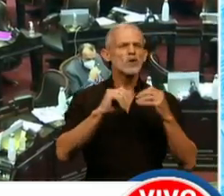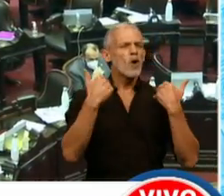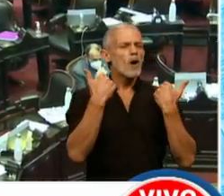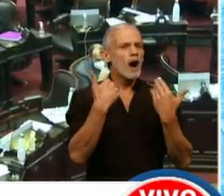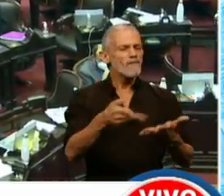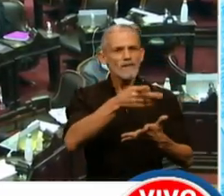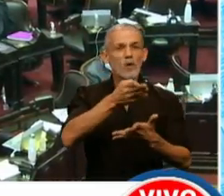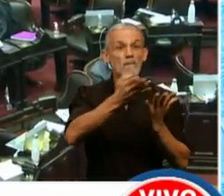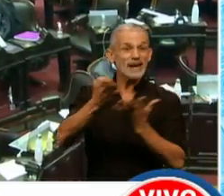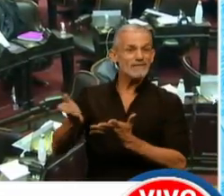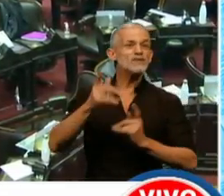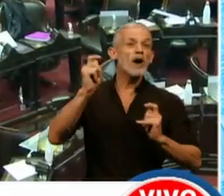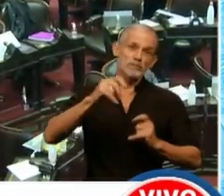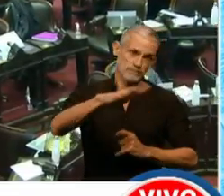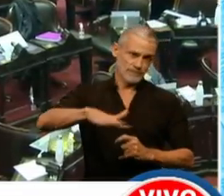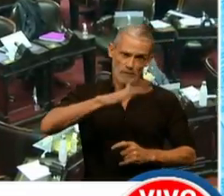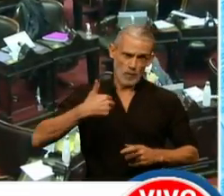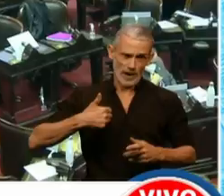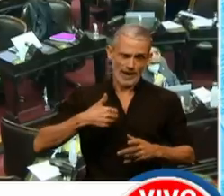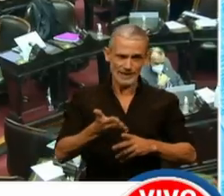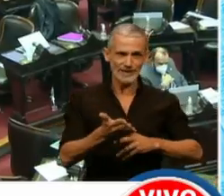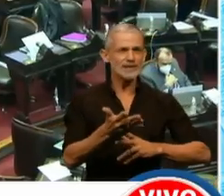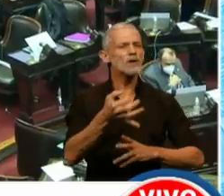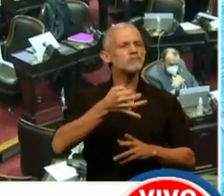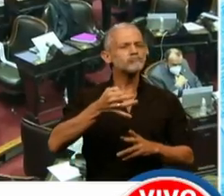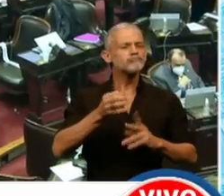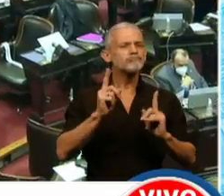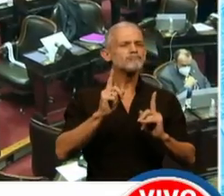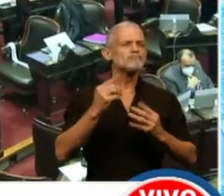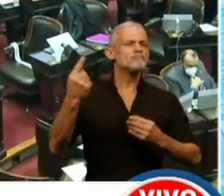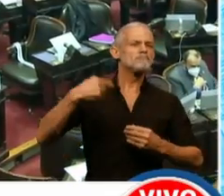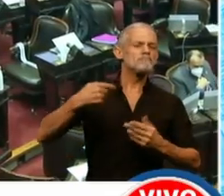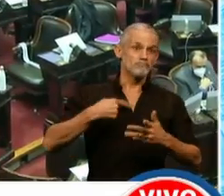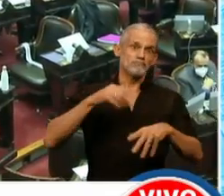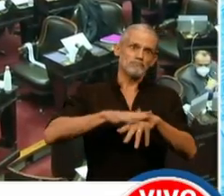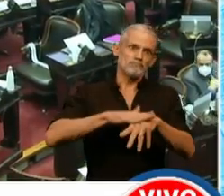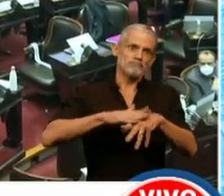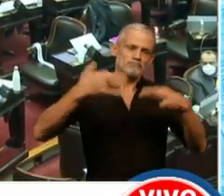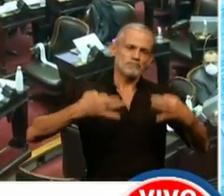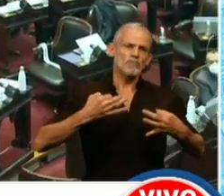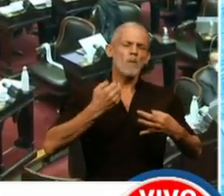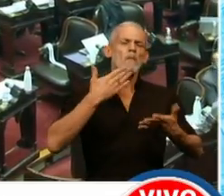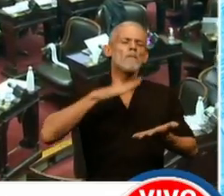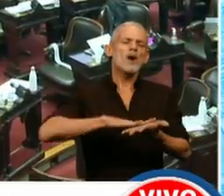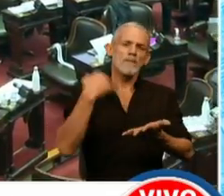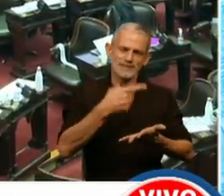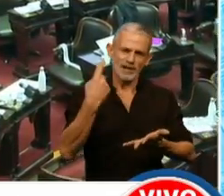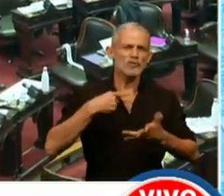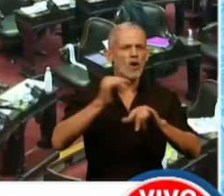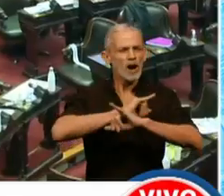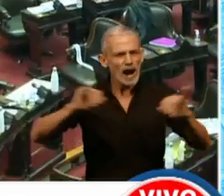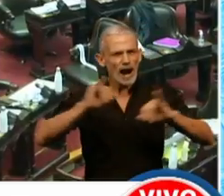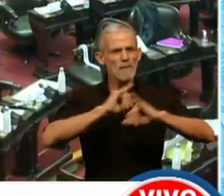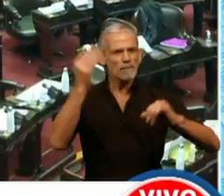del pueblo argentino tal cual lo manda lee es la promesa que hicimos en campaña